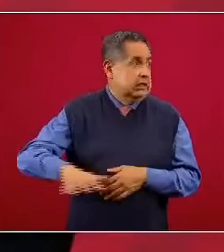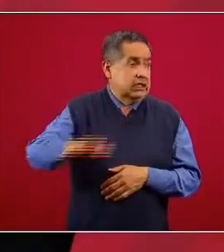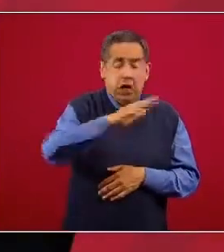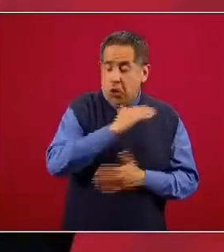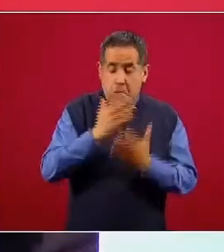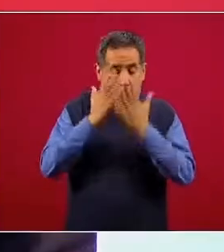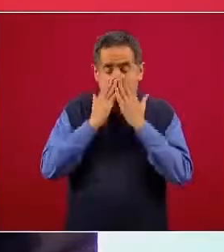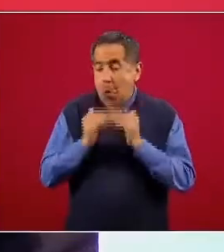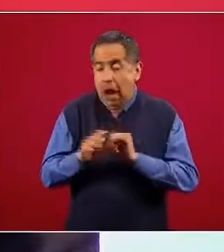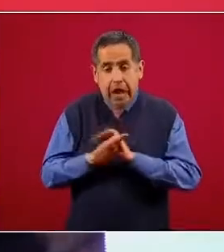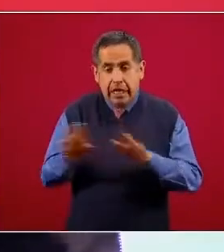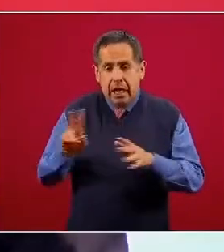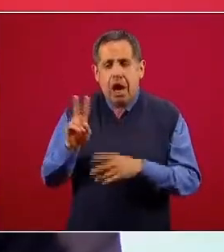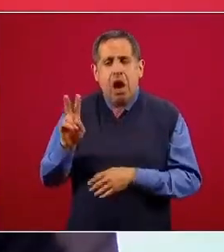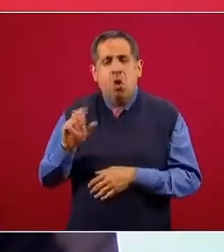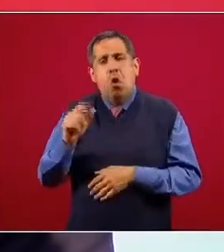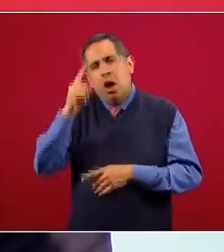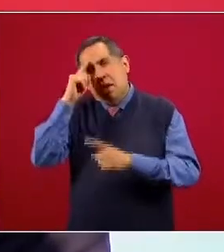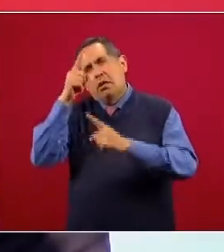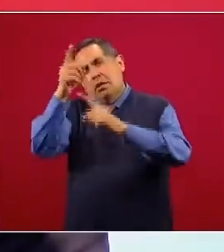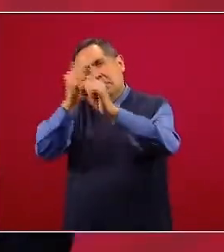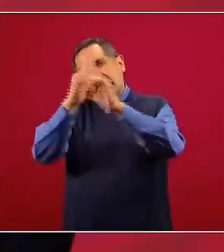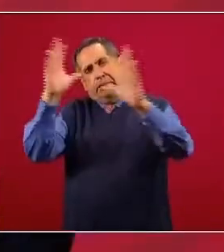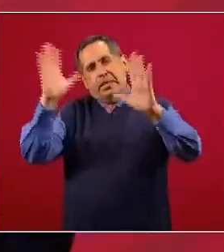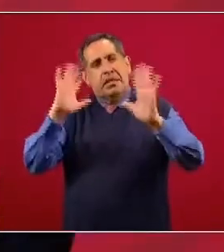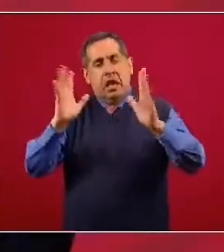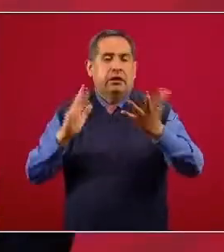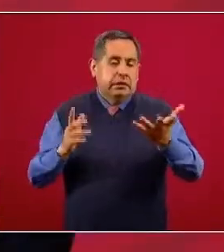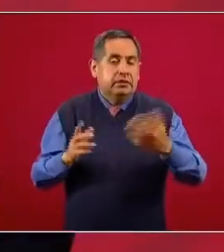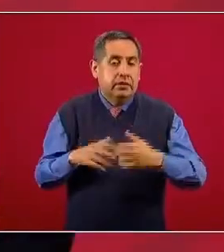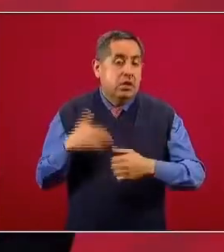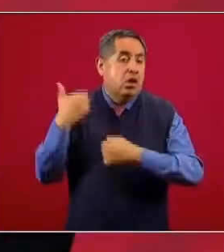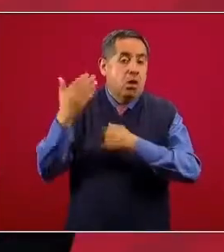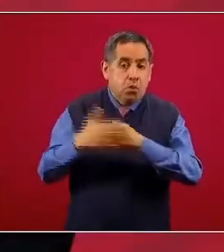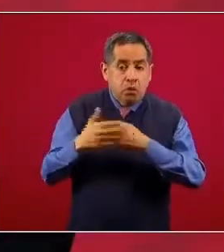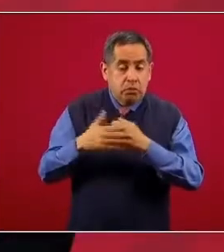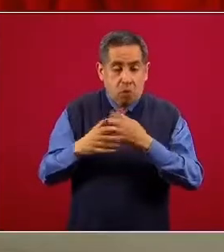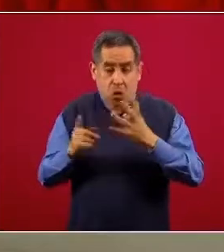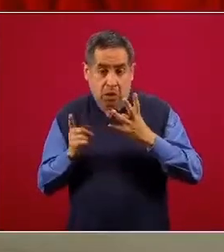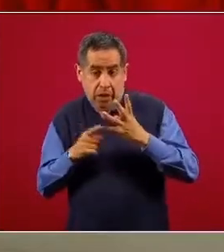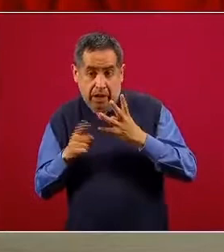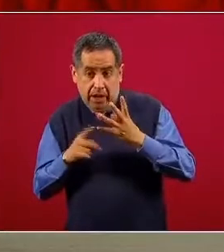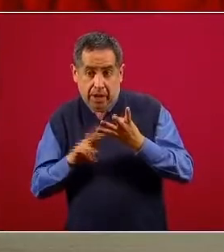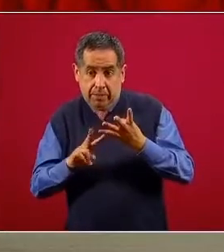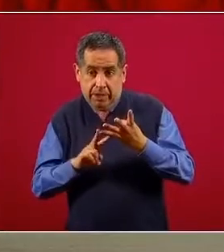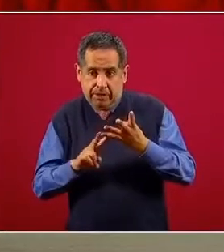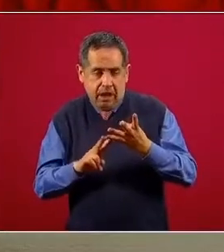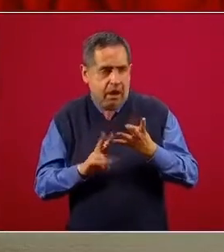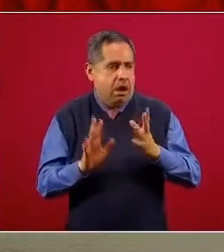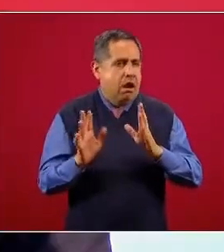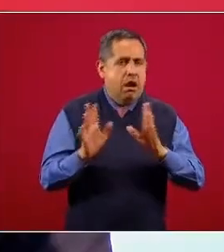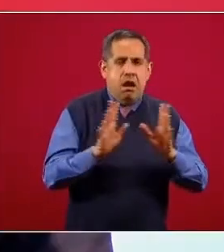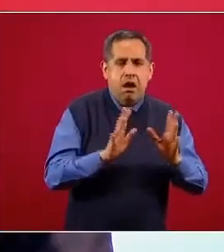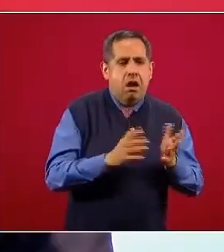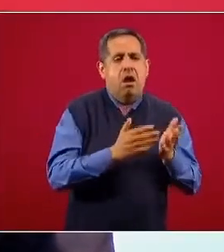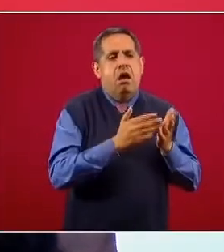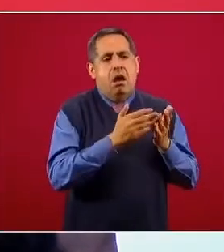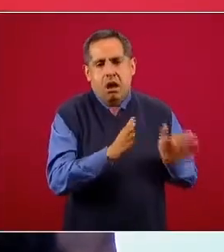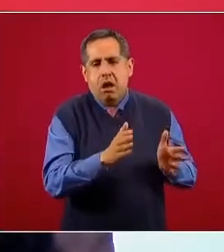federativa. Y cuando llegue, uno de los cambios más importantes será la posibilidad de activar